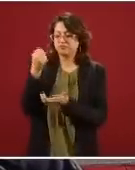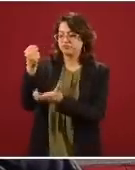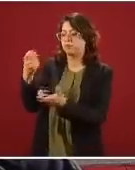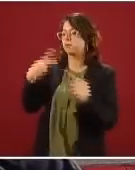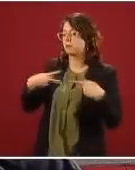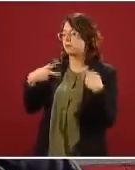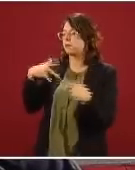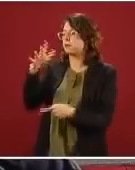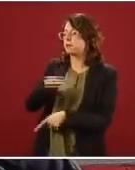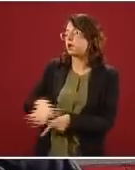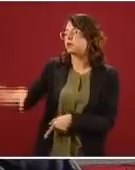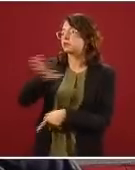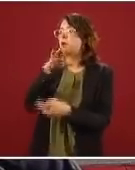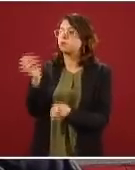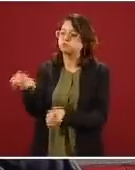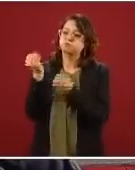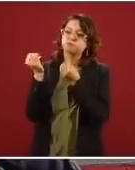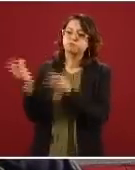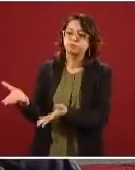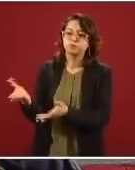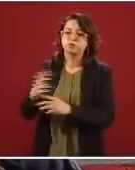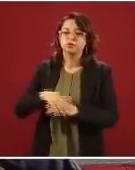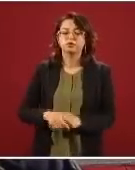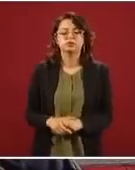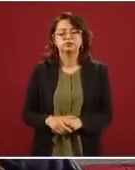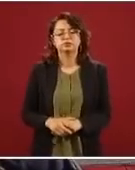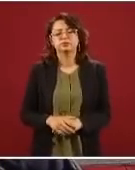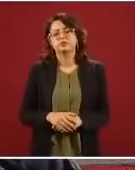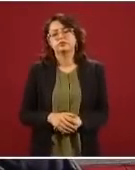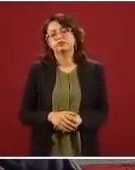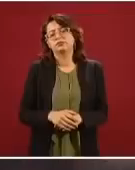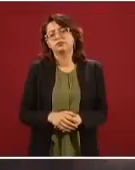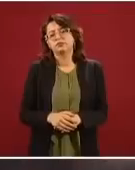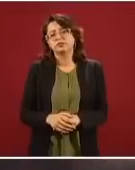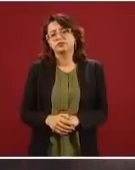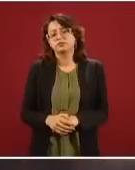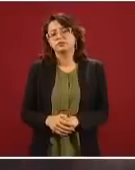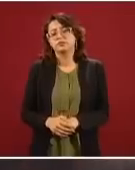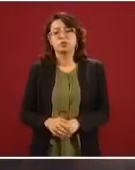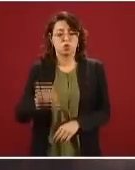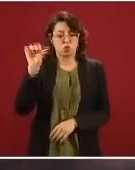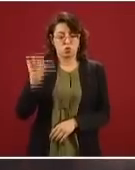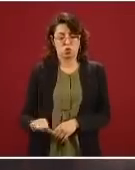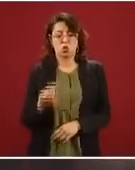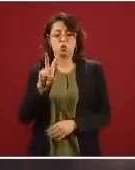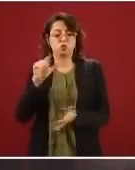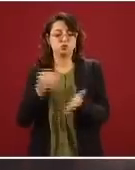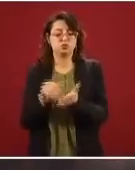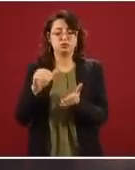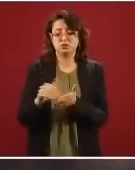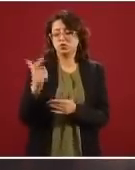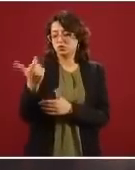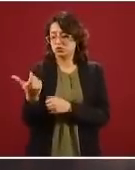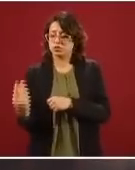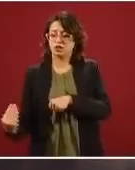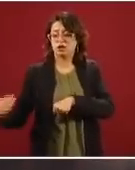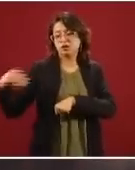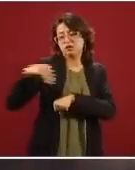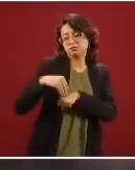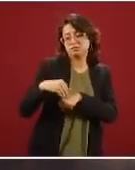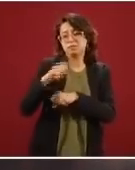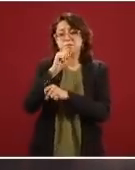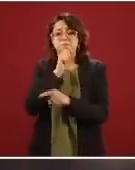sociales. Respecto a la pregunta, les quiero comentar, aunado a estos 2,000 millones de pesos, tenemos también